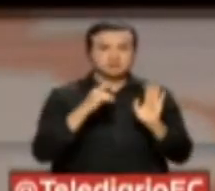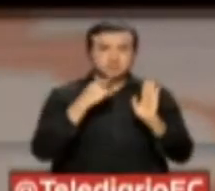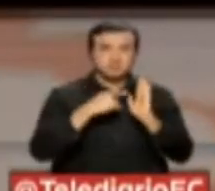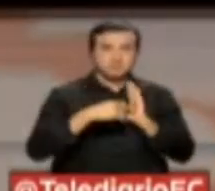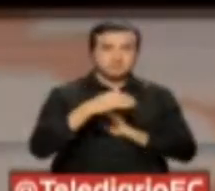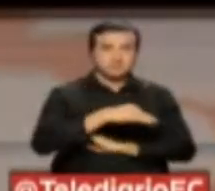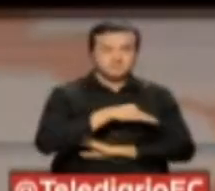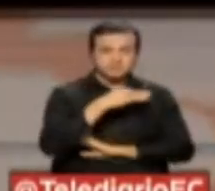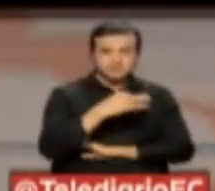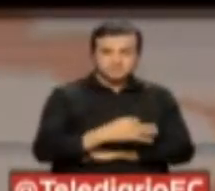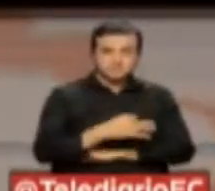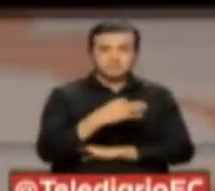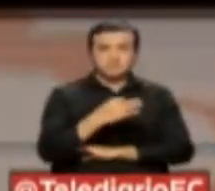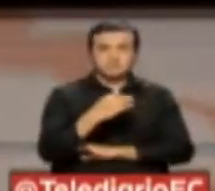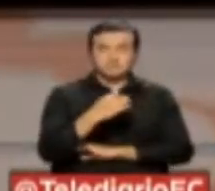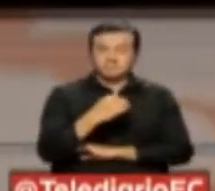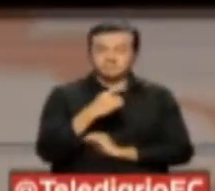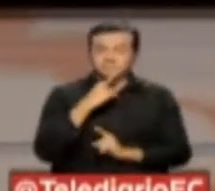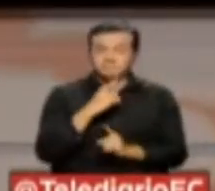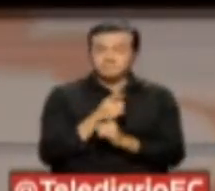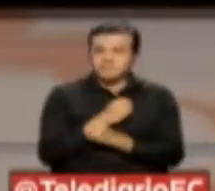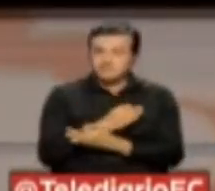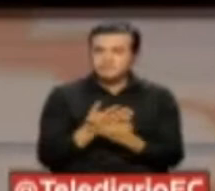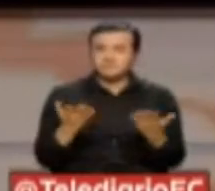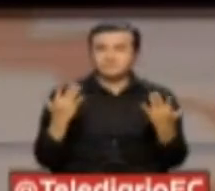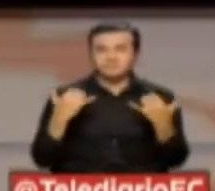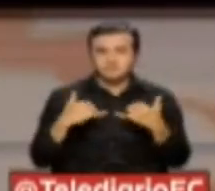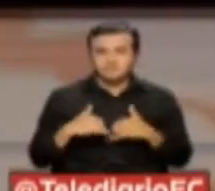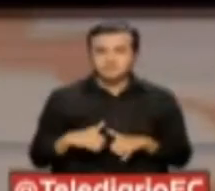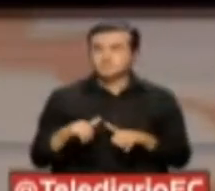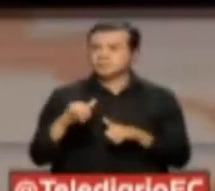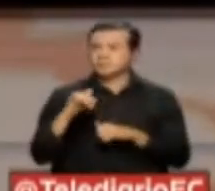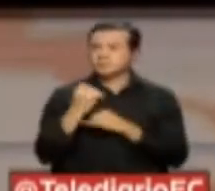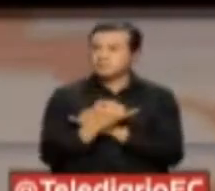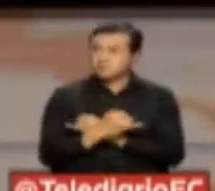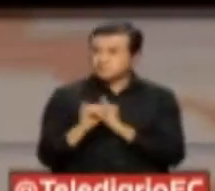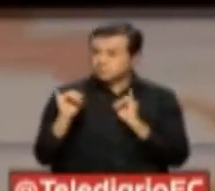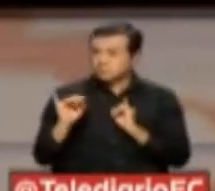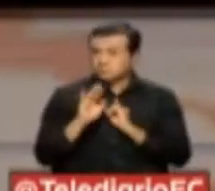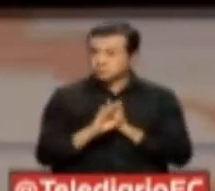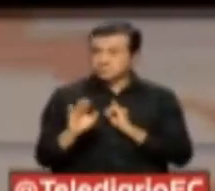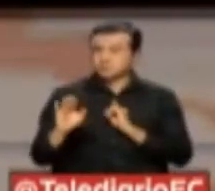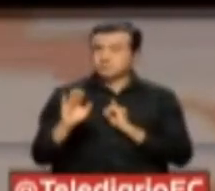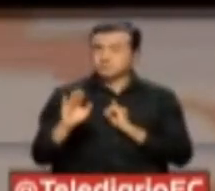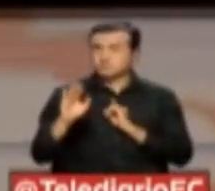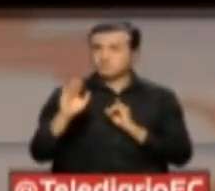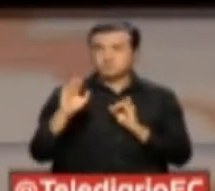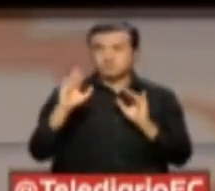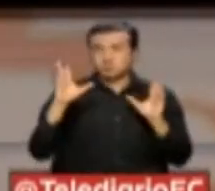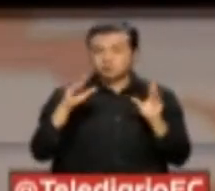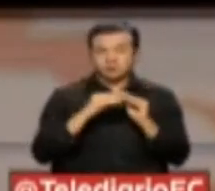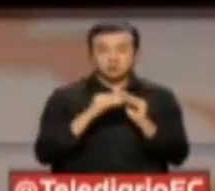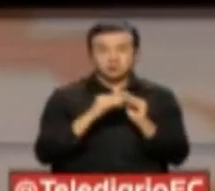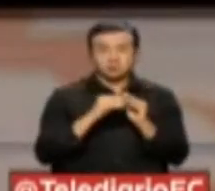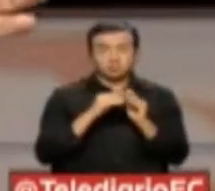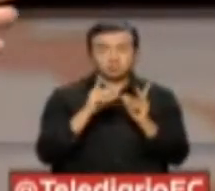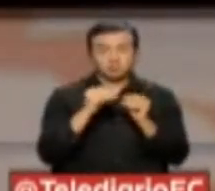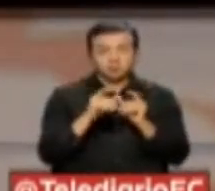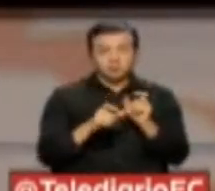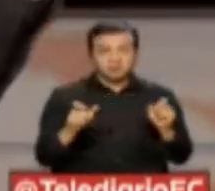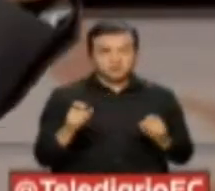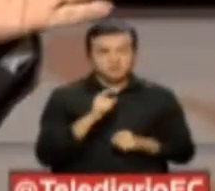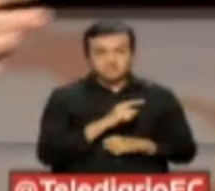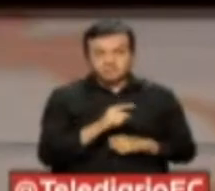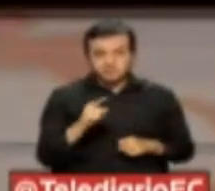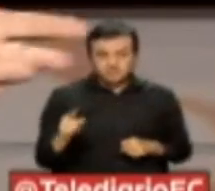ética como es la probidad como es la honestidad como es la independencia si logramos transversalizar esos valores en la mayoría o